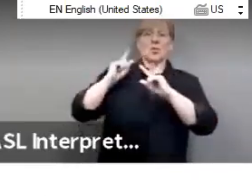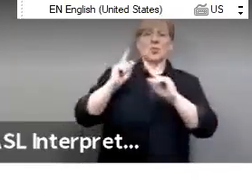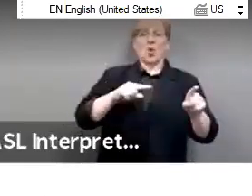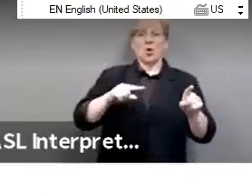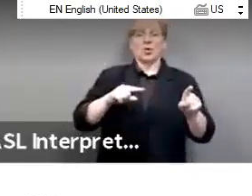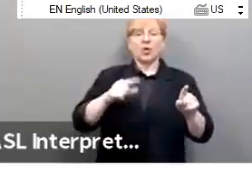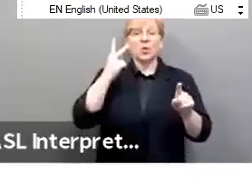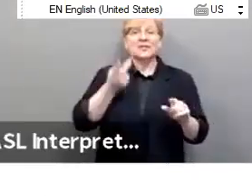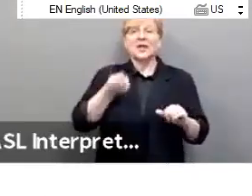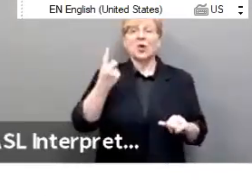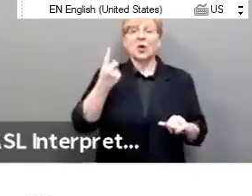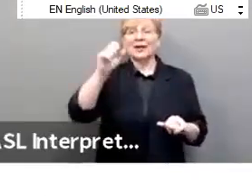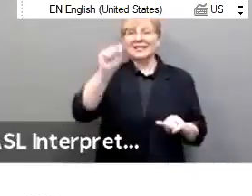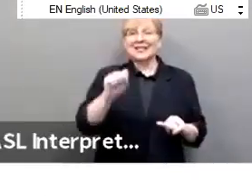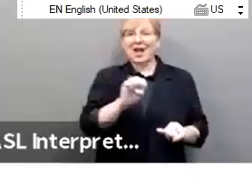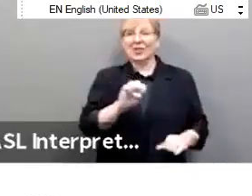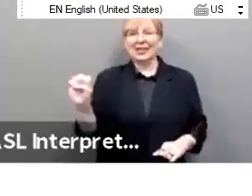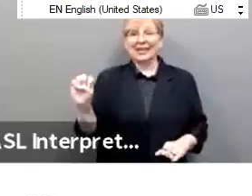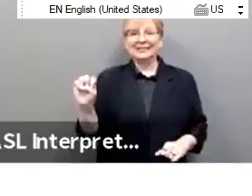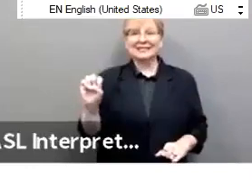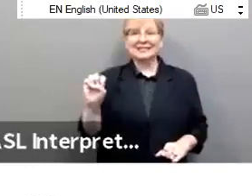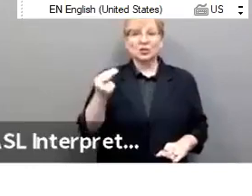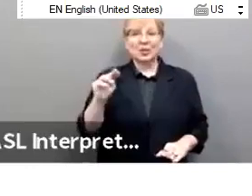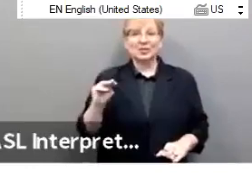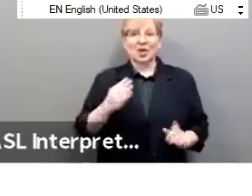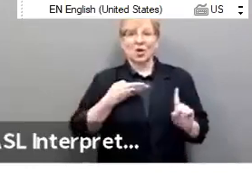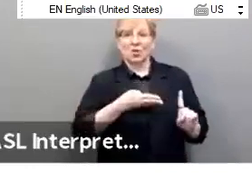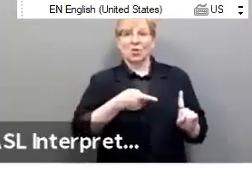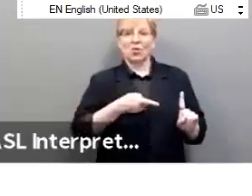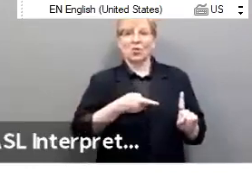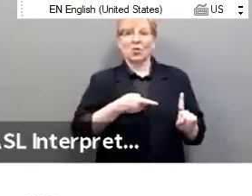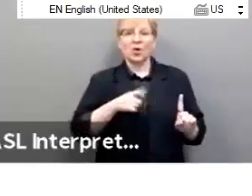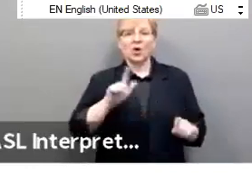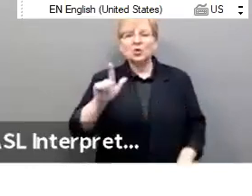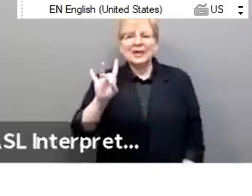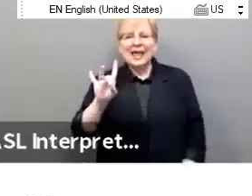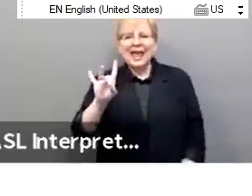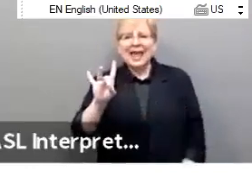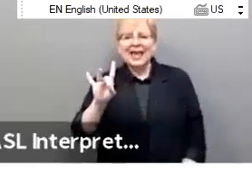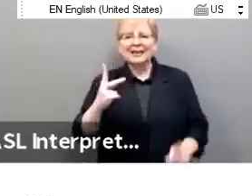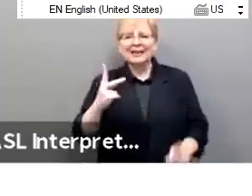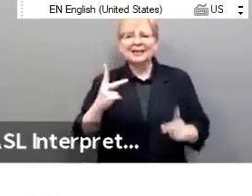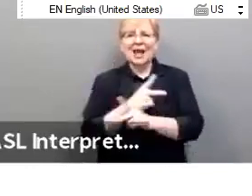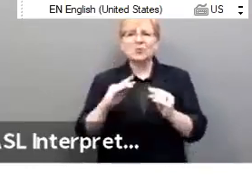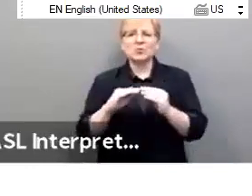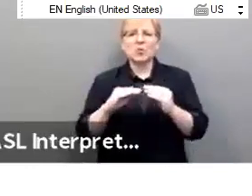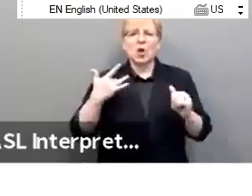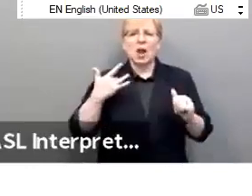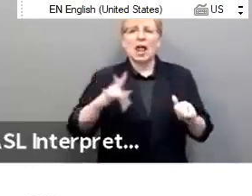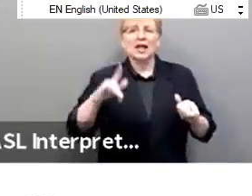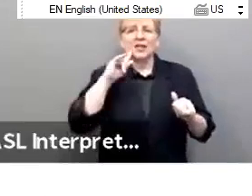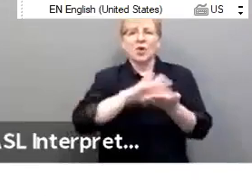de hecho, están en 40% o menos todavía. Y esto sí hace gran diferencia. Por